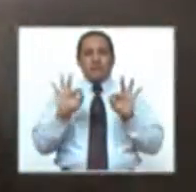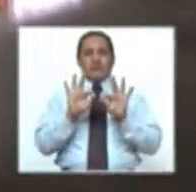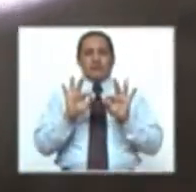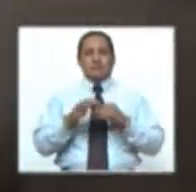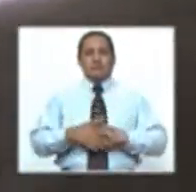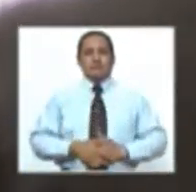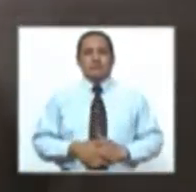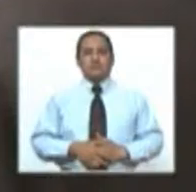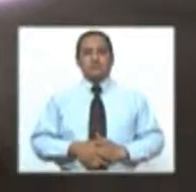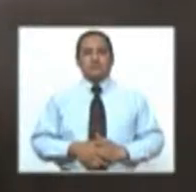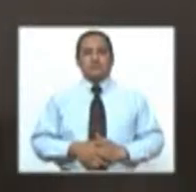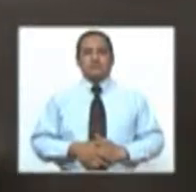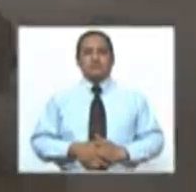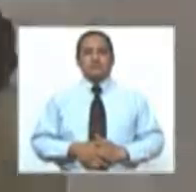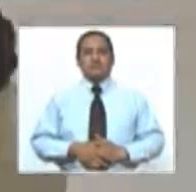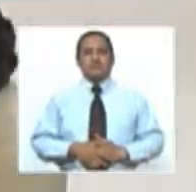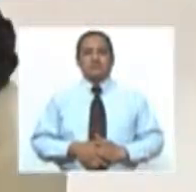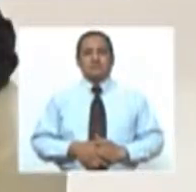fundamental.